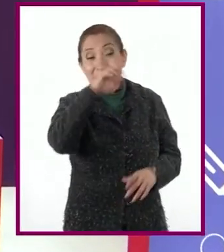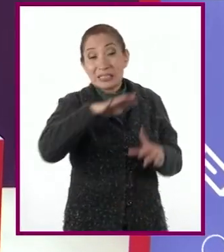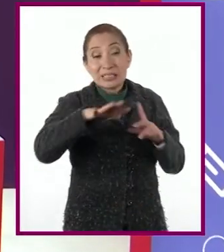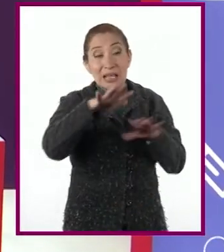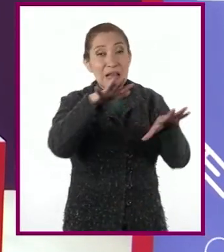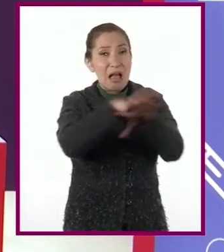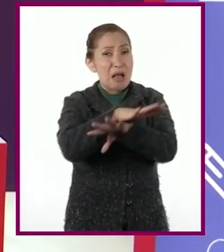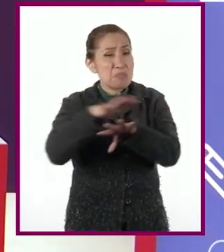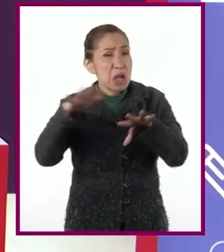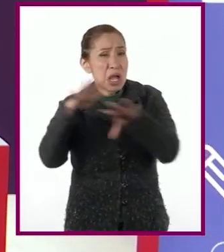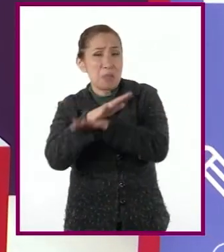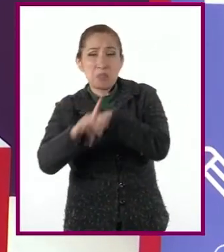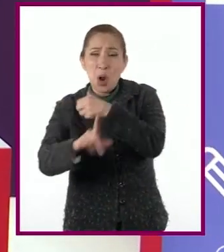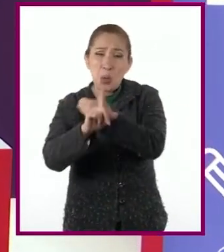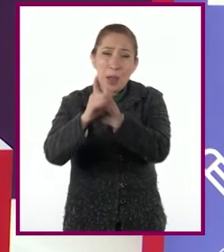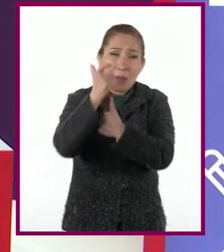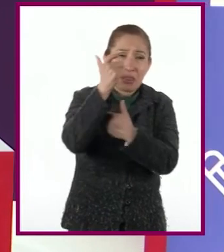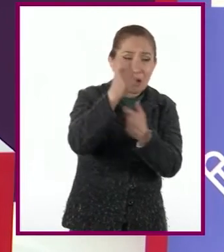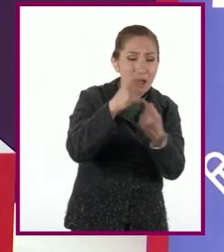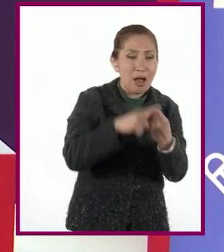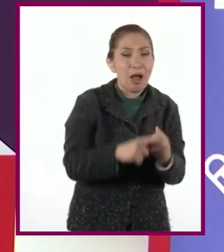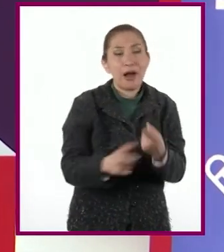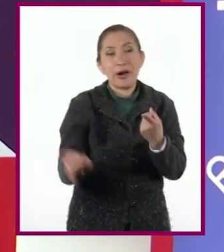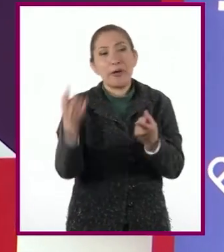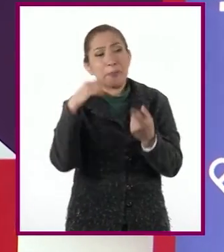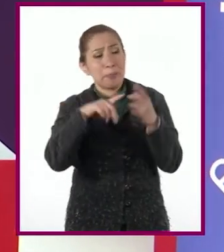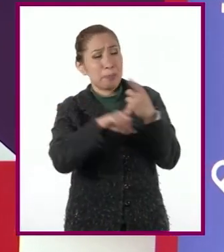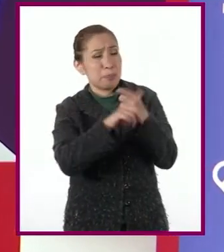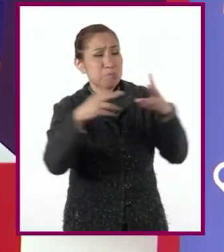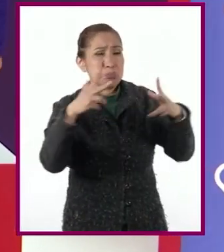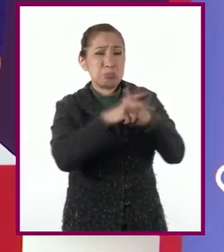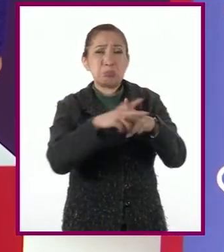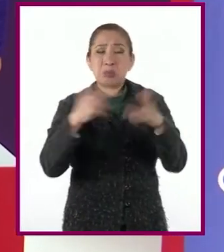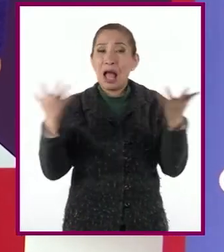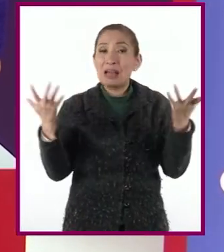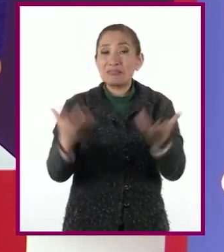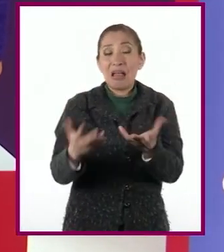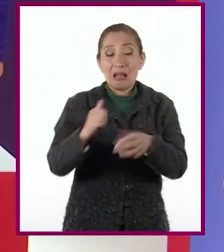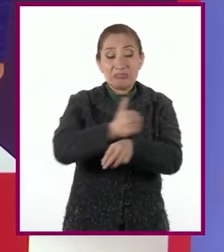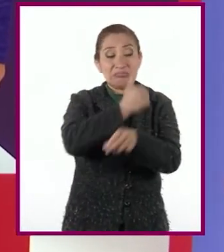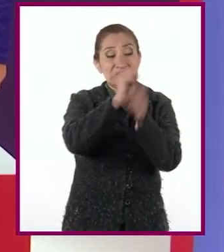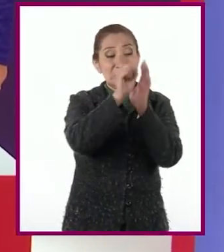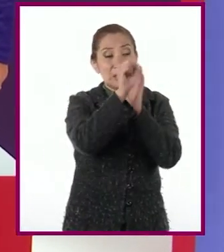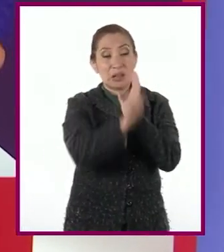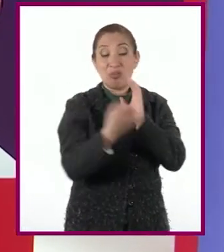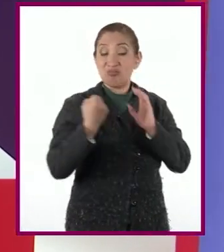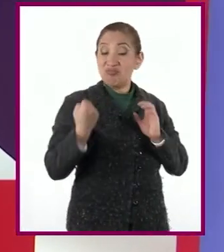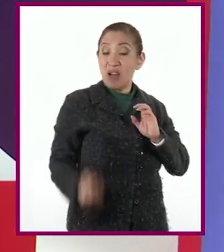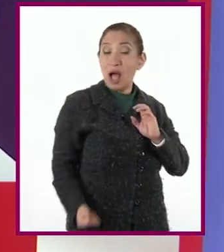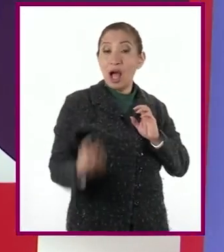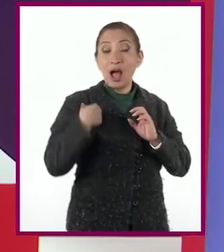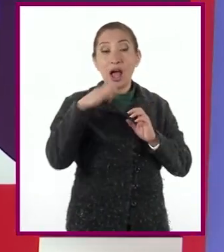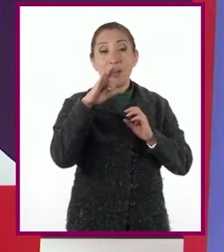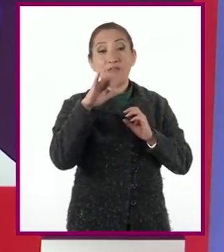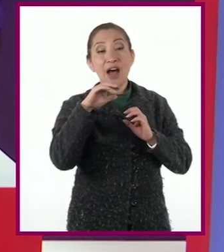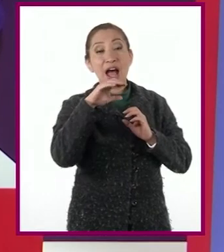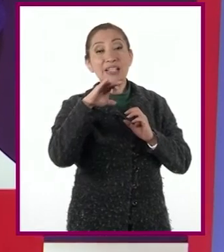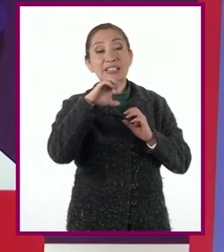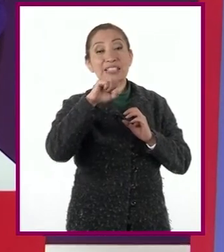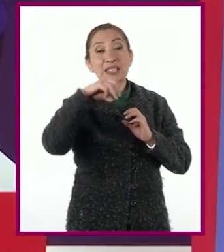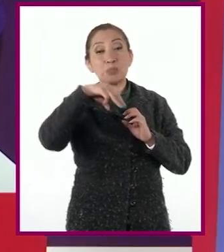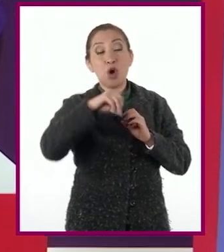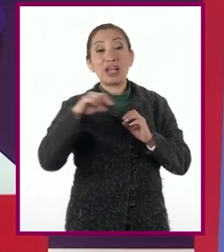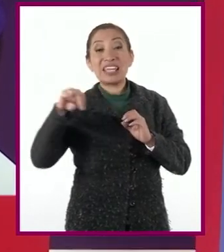de cambios, de crisis económicas, de conflictos, la creación de sistemas totalitarios como el fascismo y